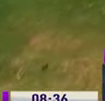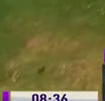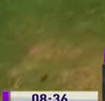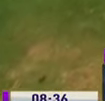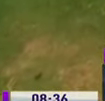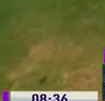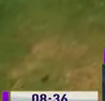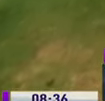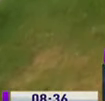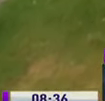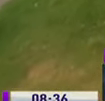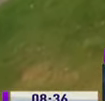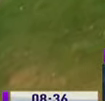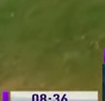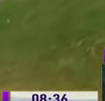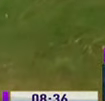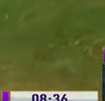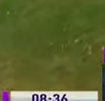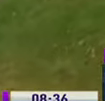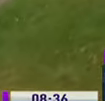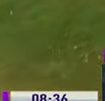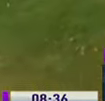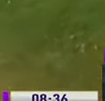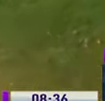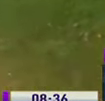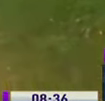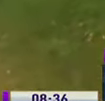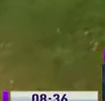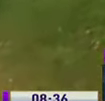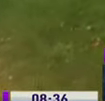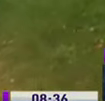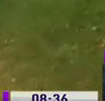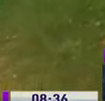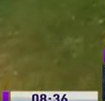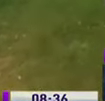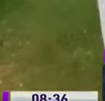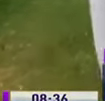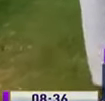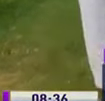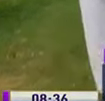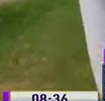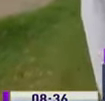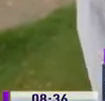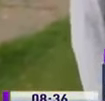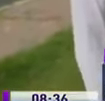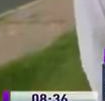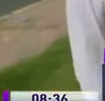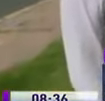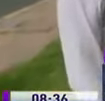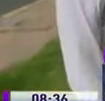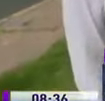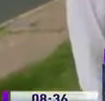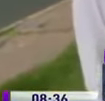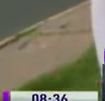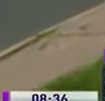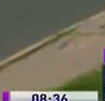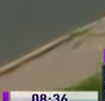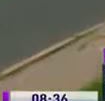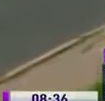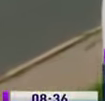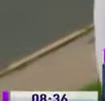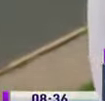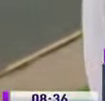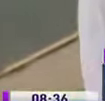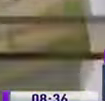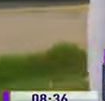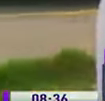¿Y sin correa? Es. Él no se escapa. No se escapa. No, no se... Es fiel. Eso. Y en mi madre. Oh, no.